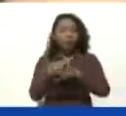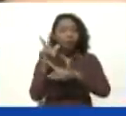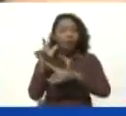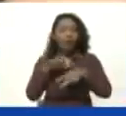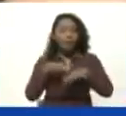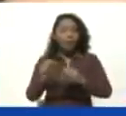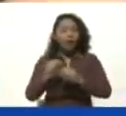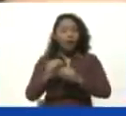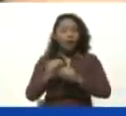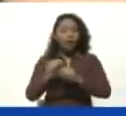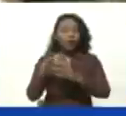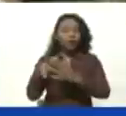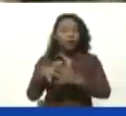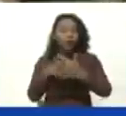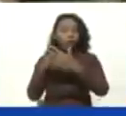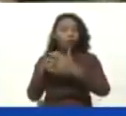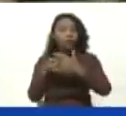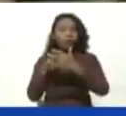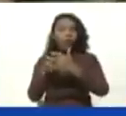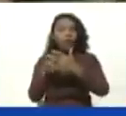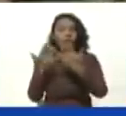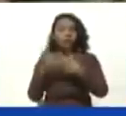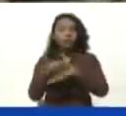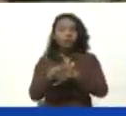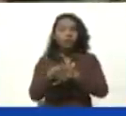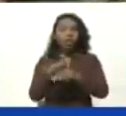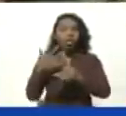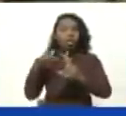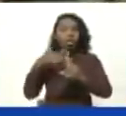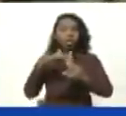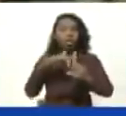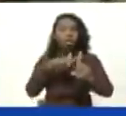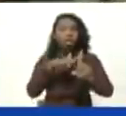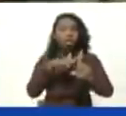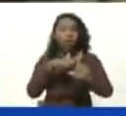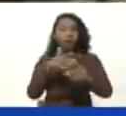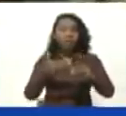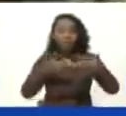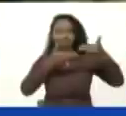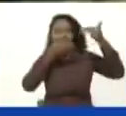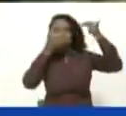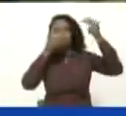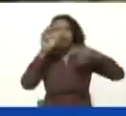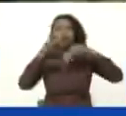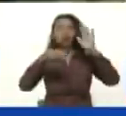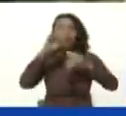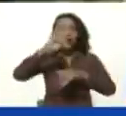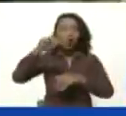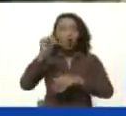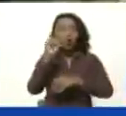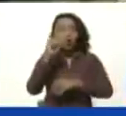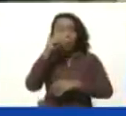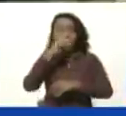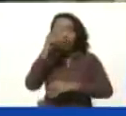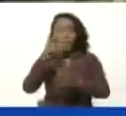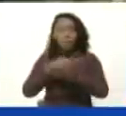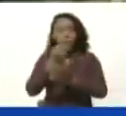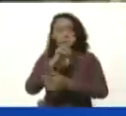imperio norteamericano, lo persiguió y lo secuestraron un 12 de junio del año